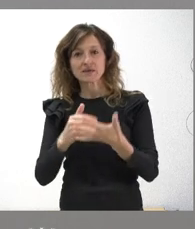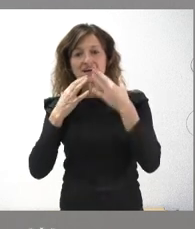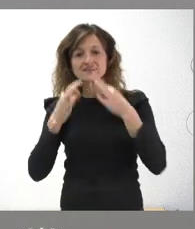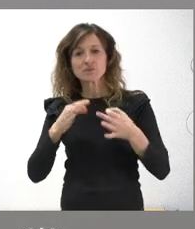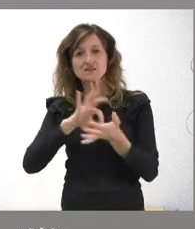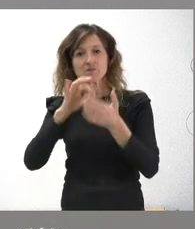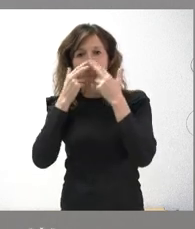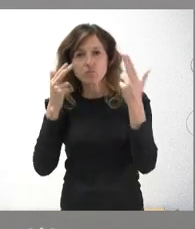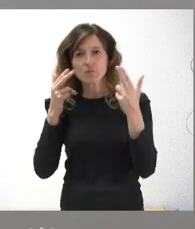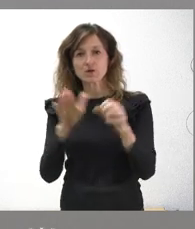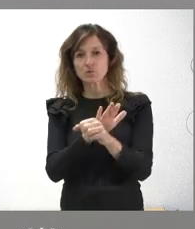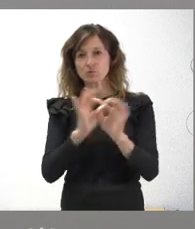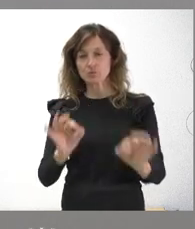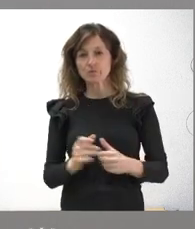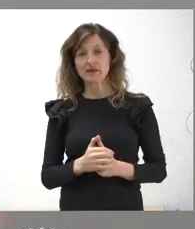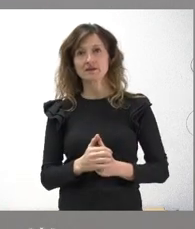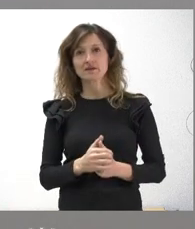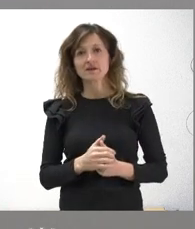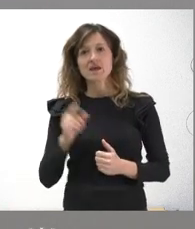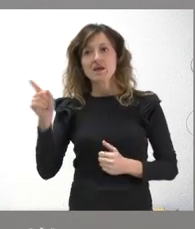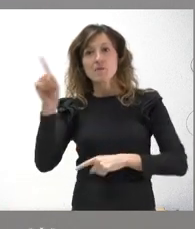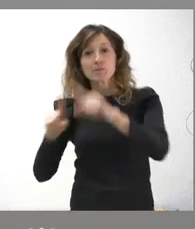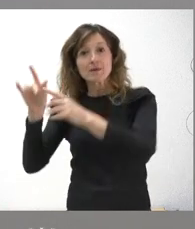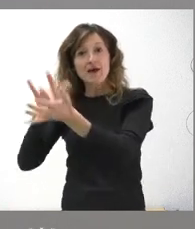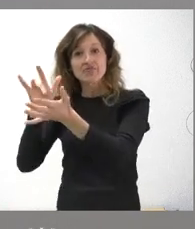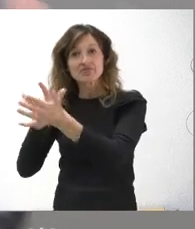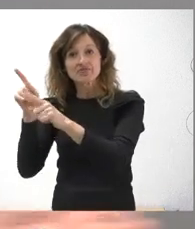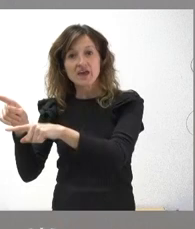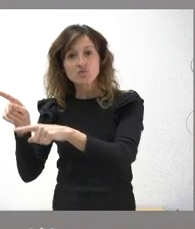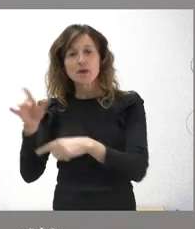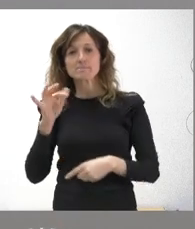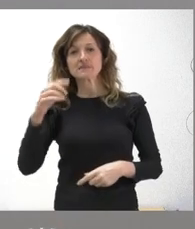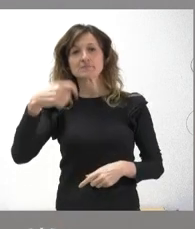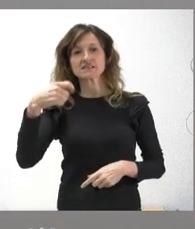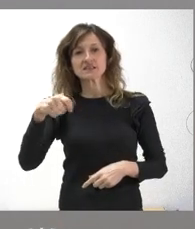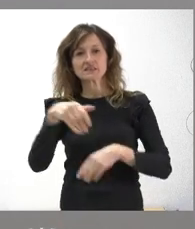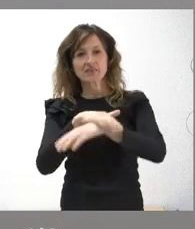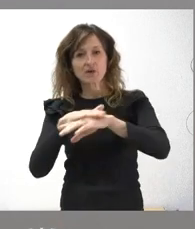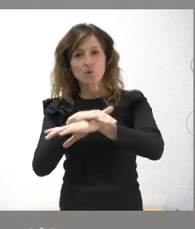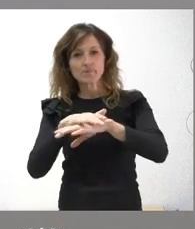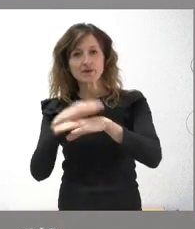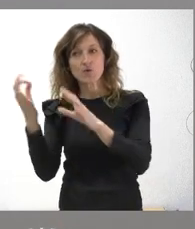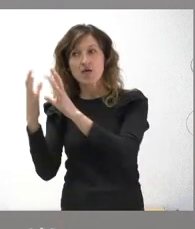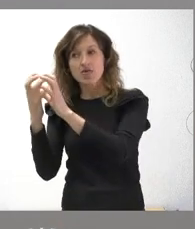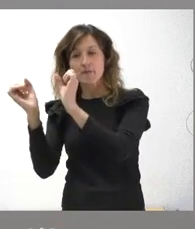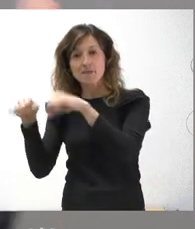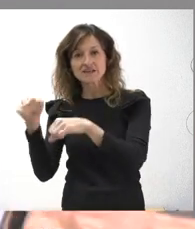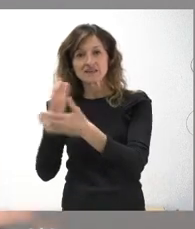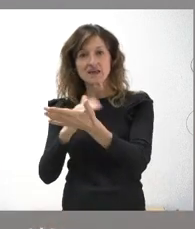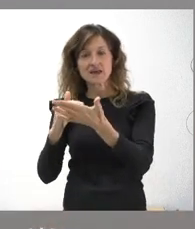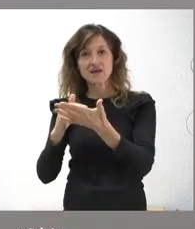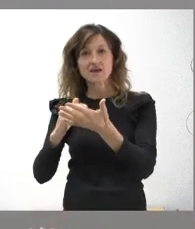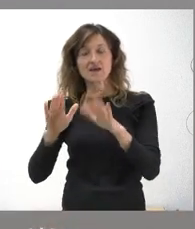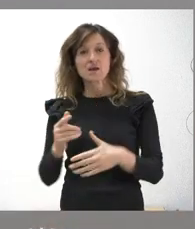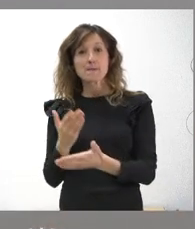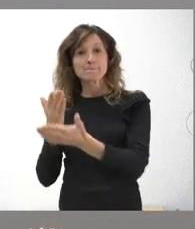públicos no porque una comunidad Autónoma tenga un problema de deuda y porque el presidente del gobierno tenga que pactar con esa comunidad Autónoma una de las cosas que le